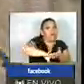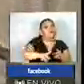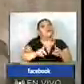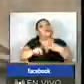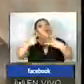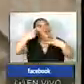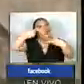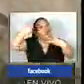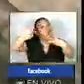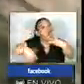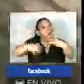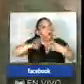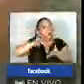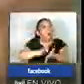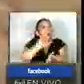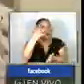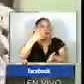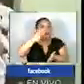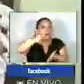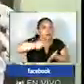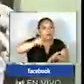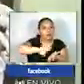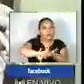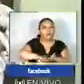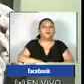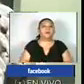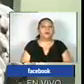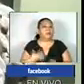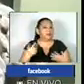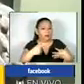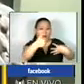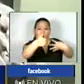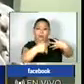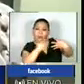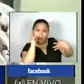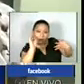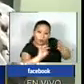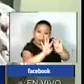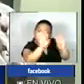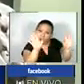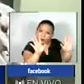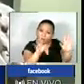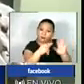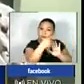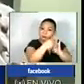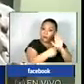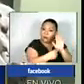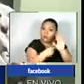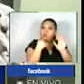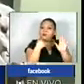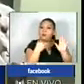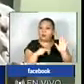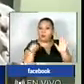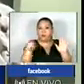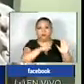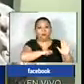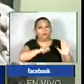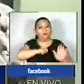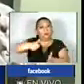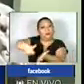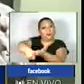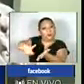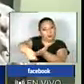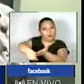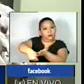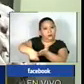grave hasta cuatro salarios mínimos. La ley es bien clara en sus artículos que la competencia se la da a la municipalidad y